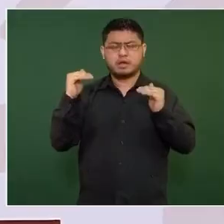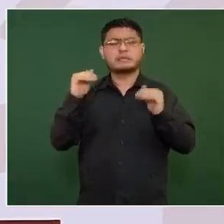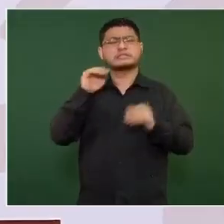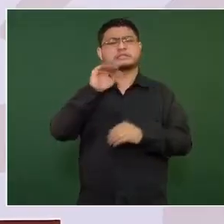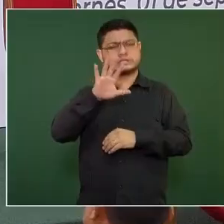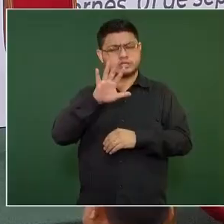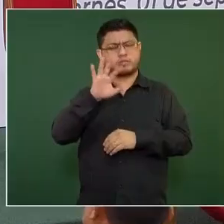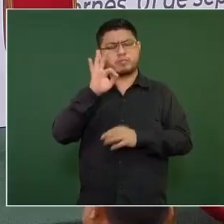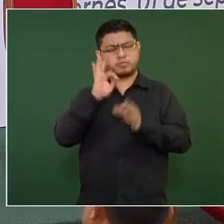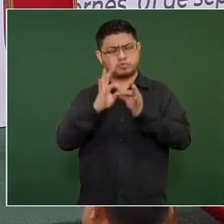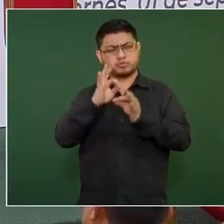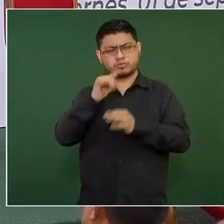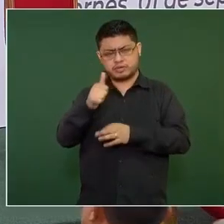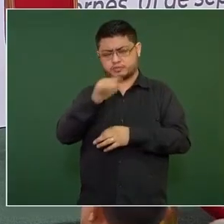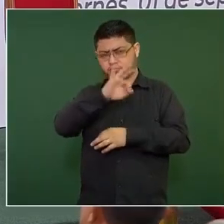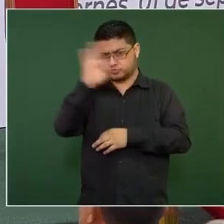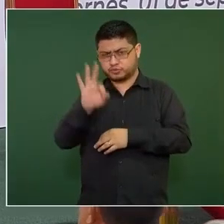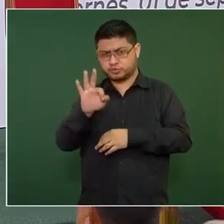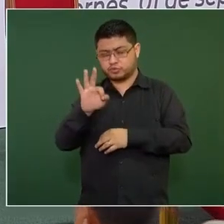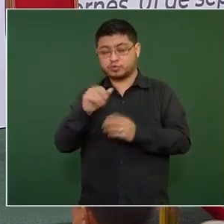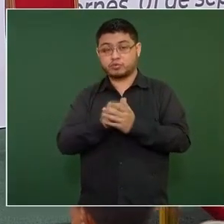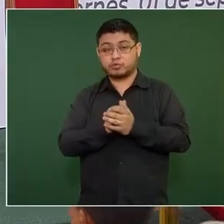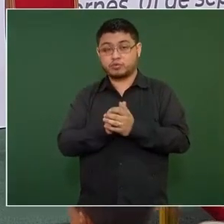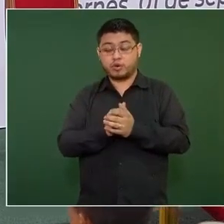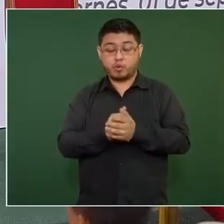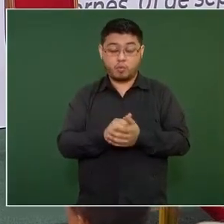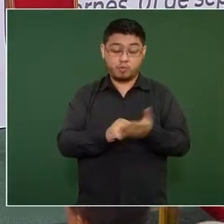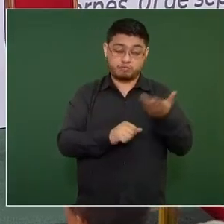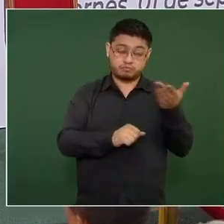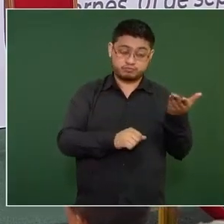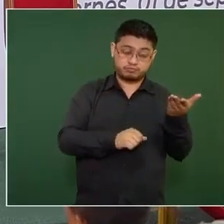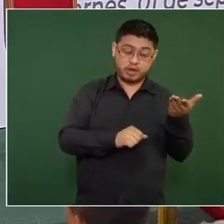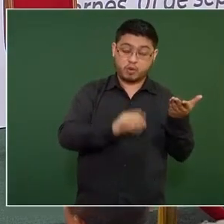5.6%, al pasar de